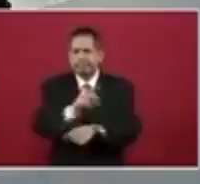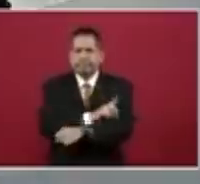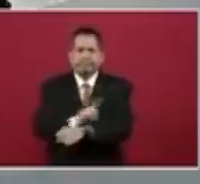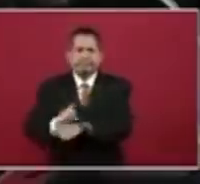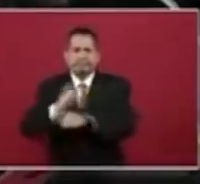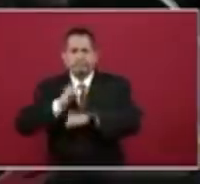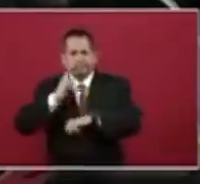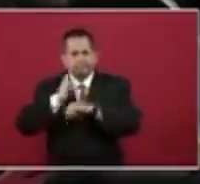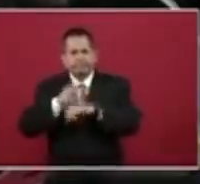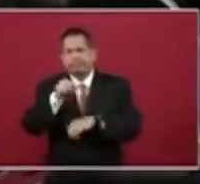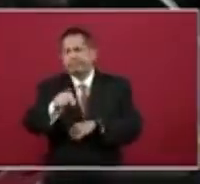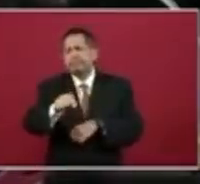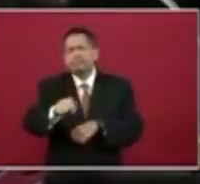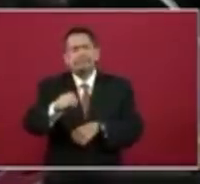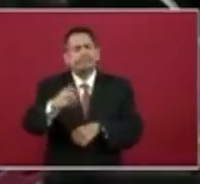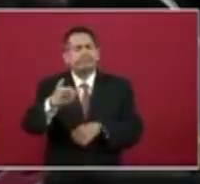delegados